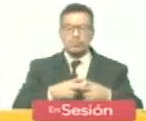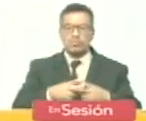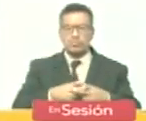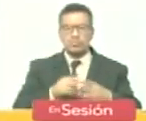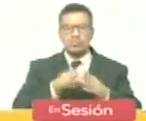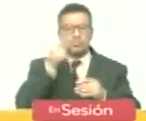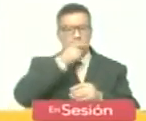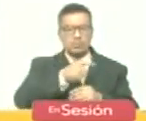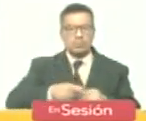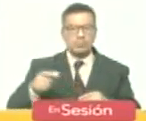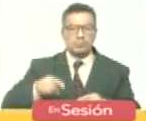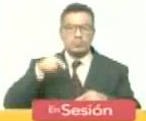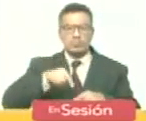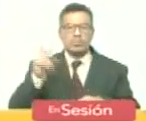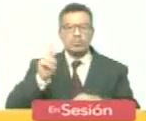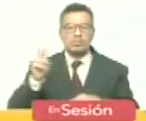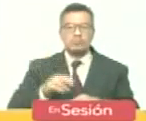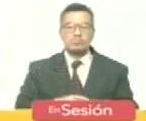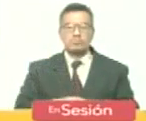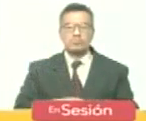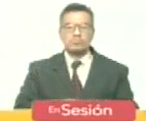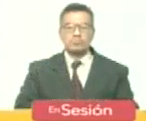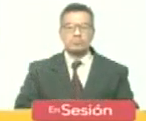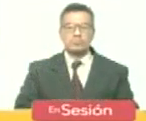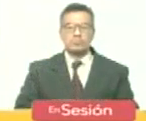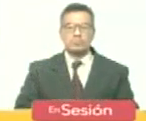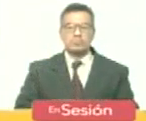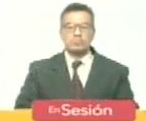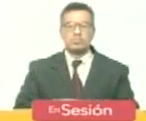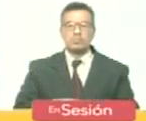del pueblo de Venezuela.